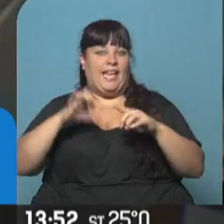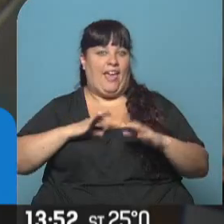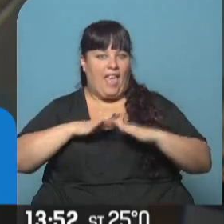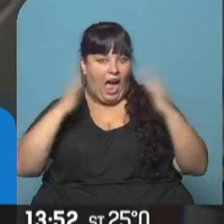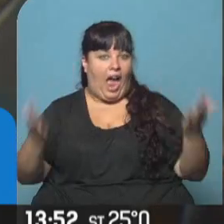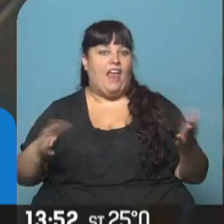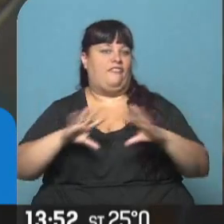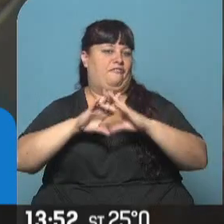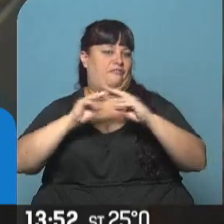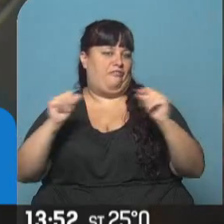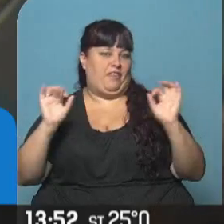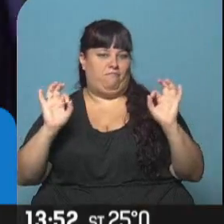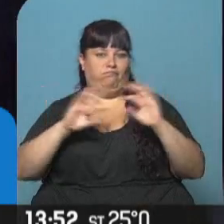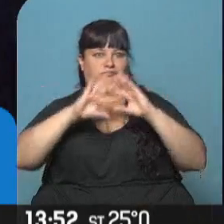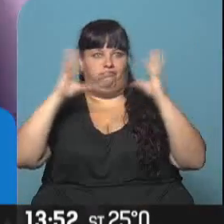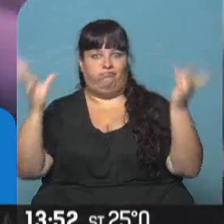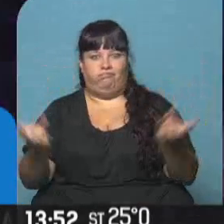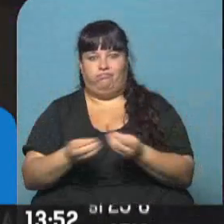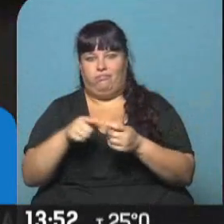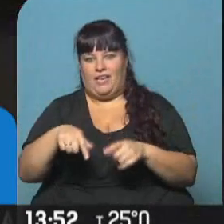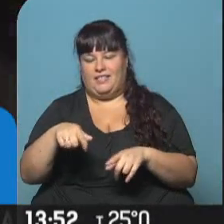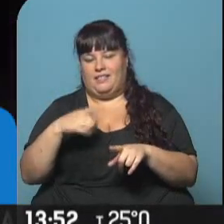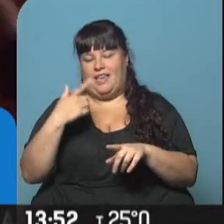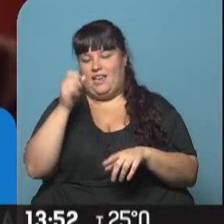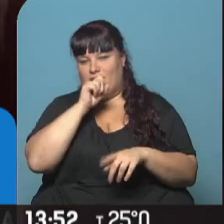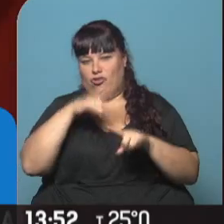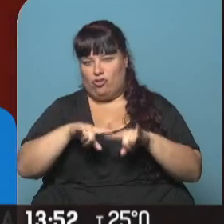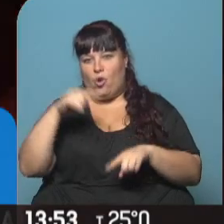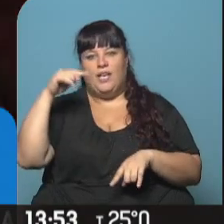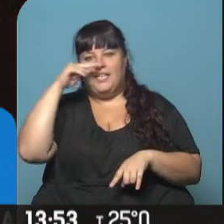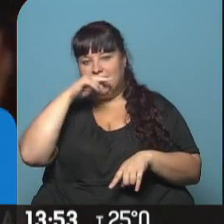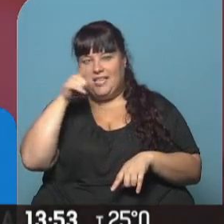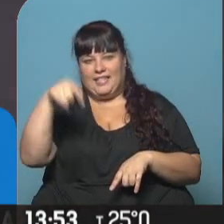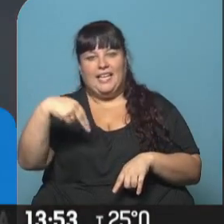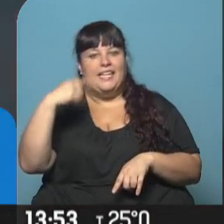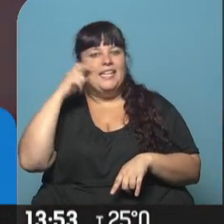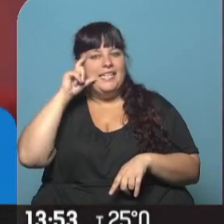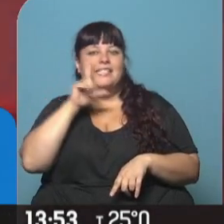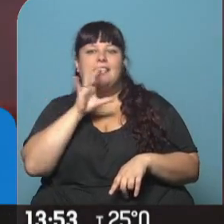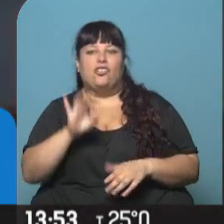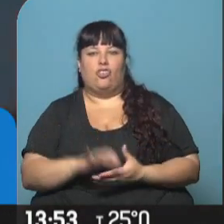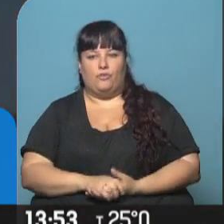y darle un cierre de alguna forma en este ritual que vamos a vivir el 7 ahí en Niceto.